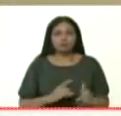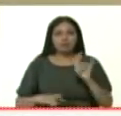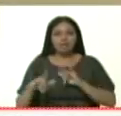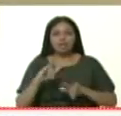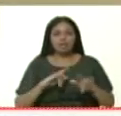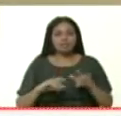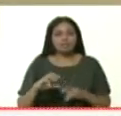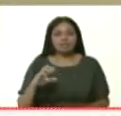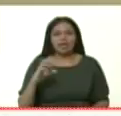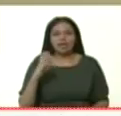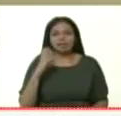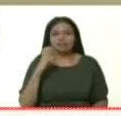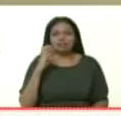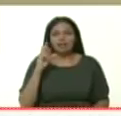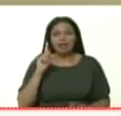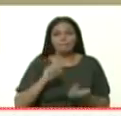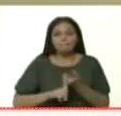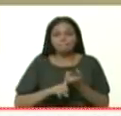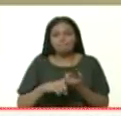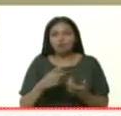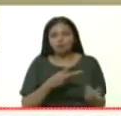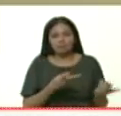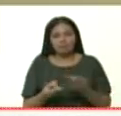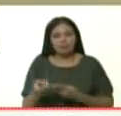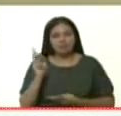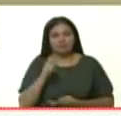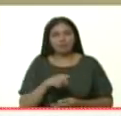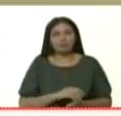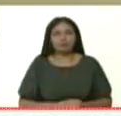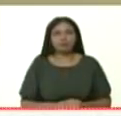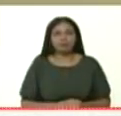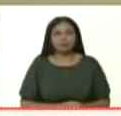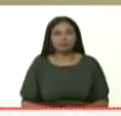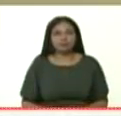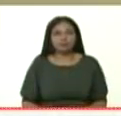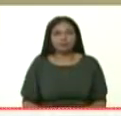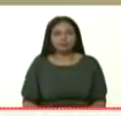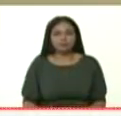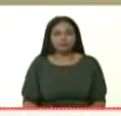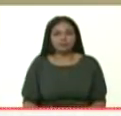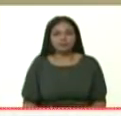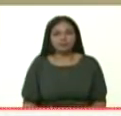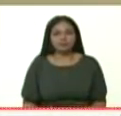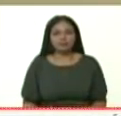Cilia Flores, bienvenida, Cilita.